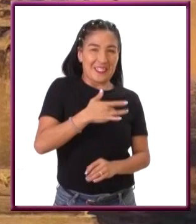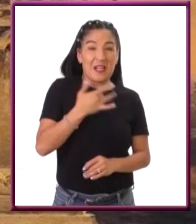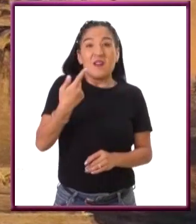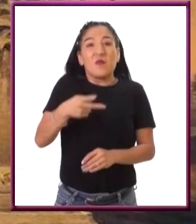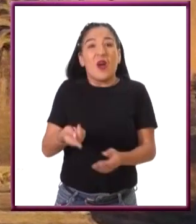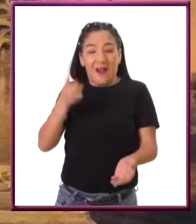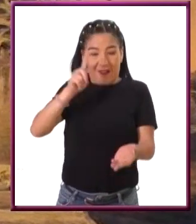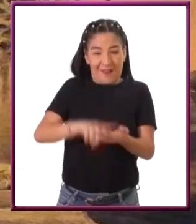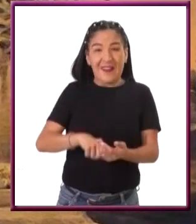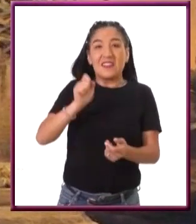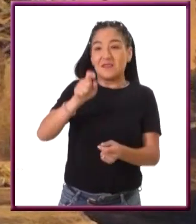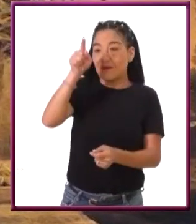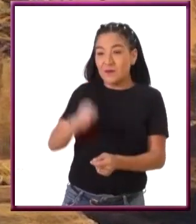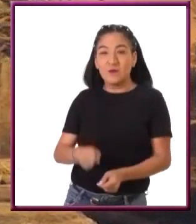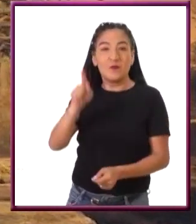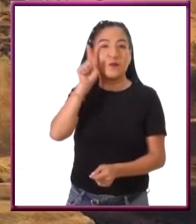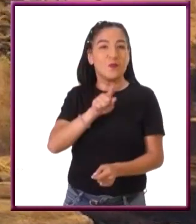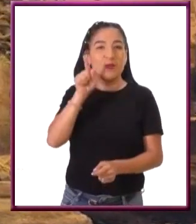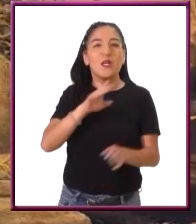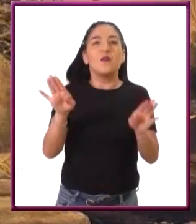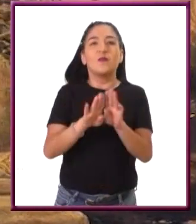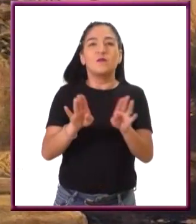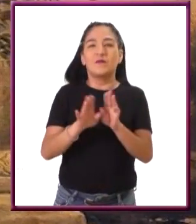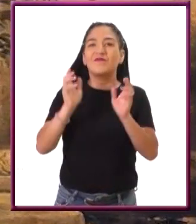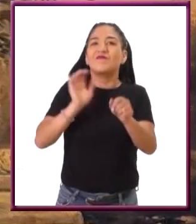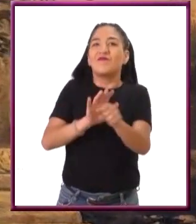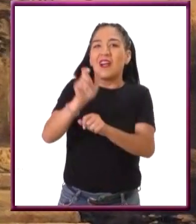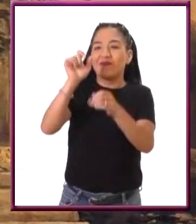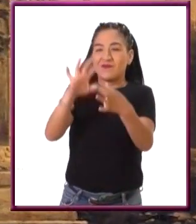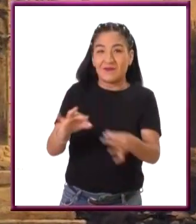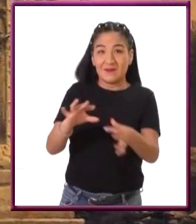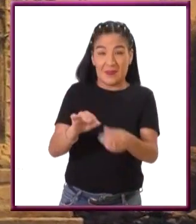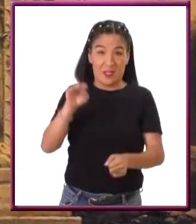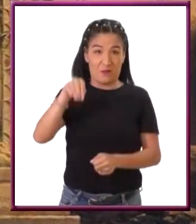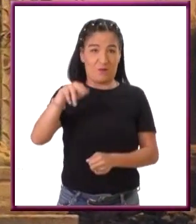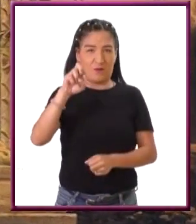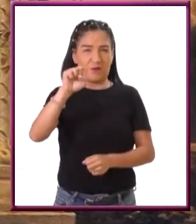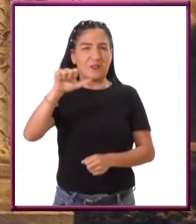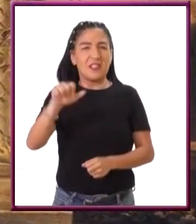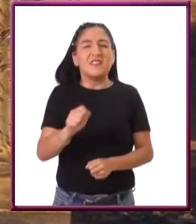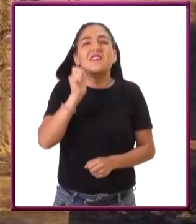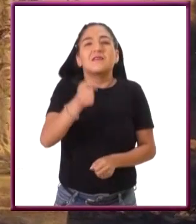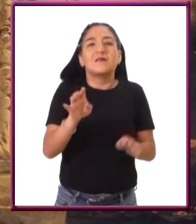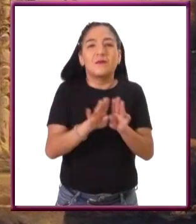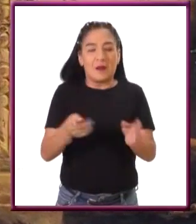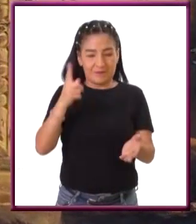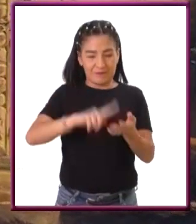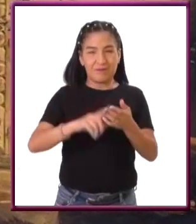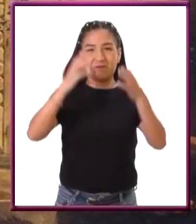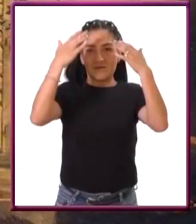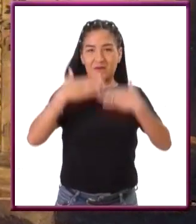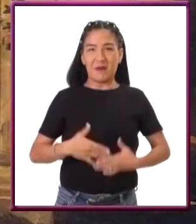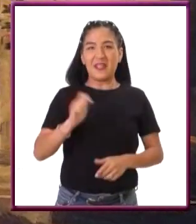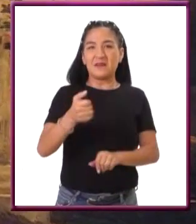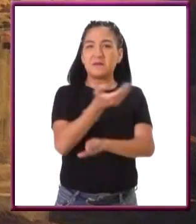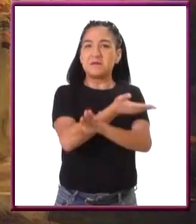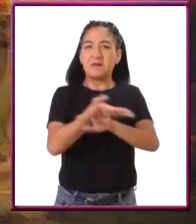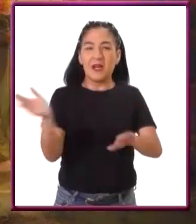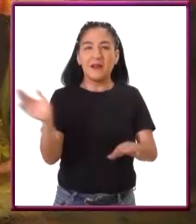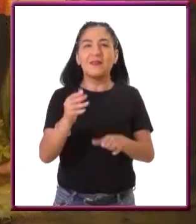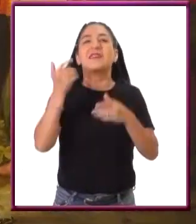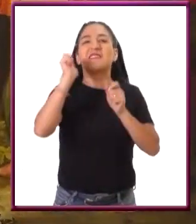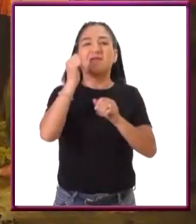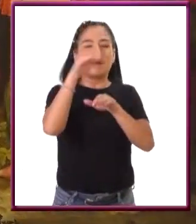o devalúa la personalidad real de la mujer a la que se refieren. Las musas eran una figura en blanco, sobre la que